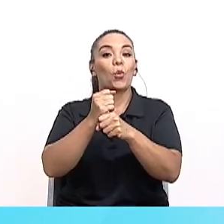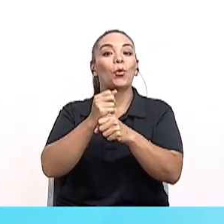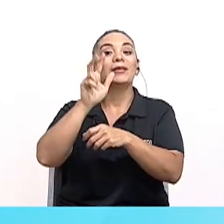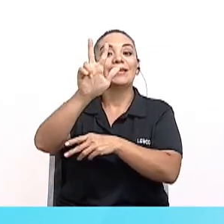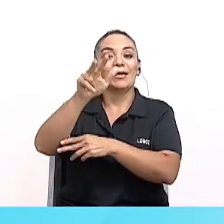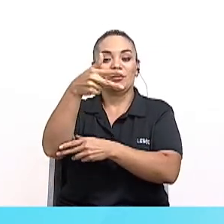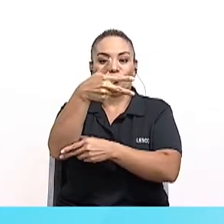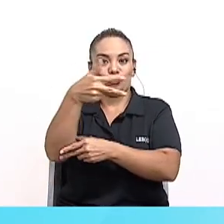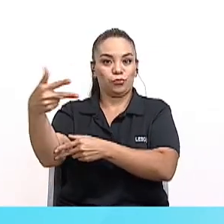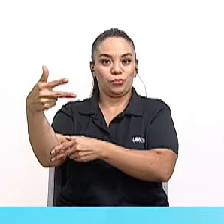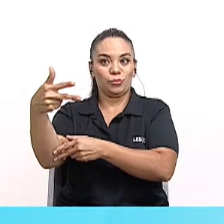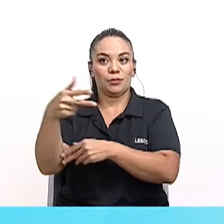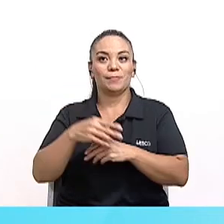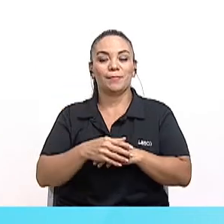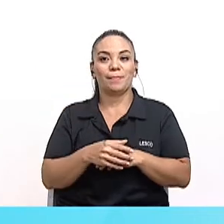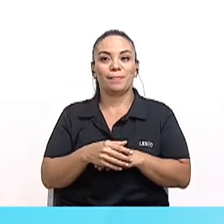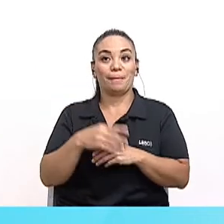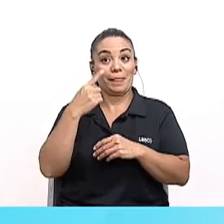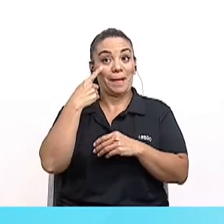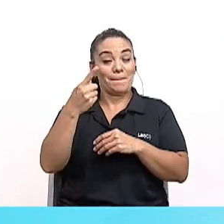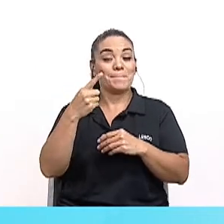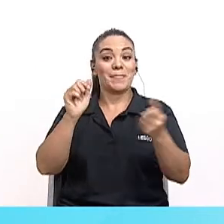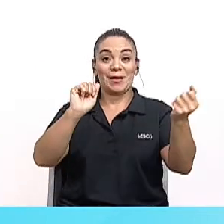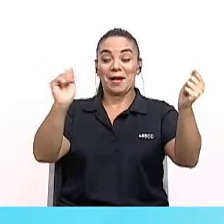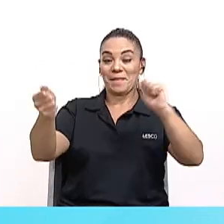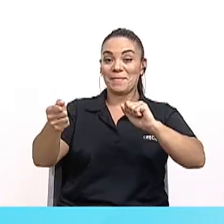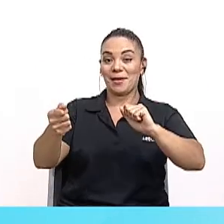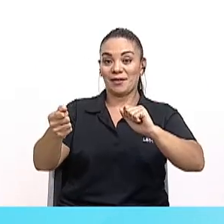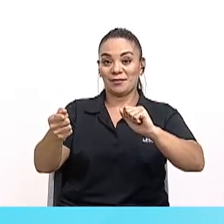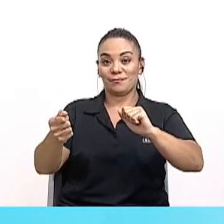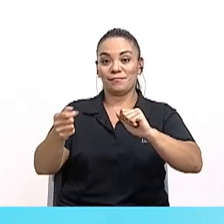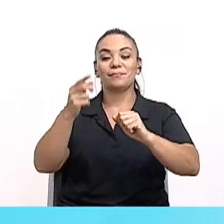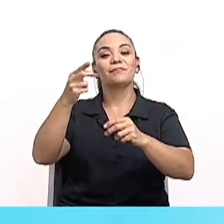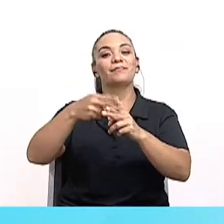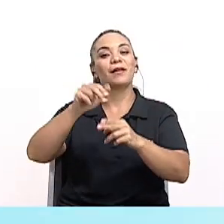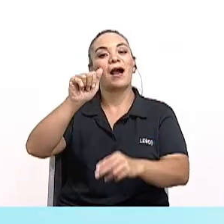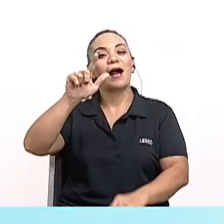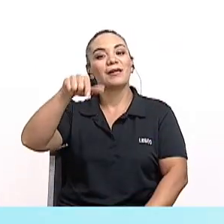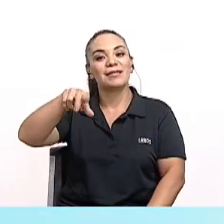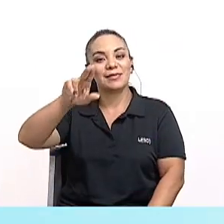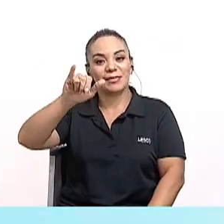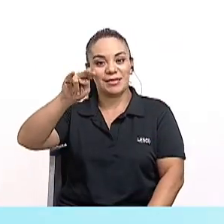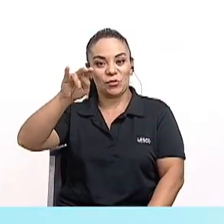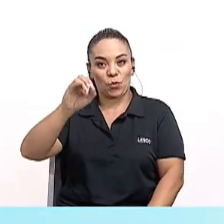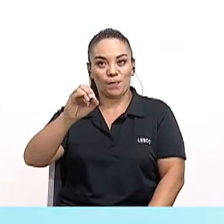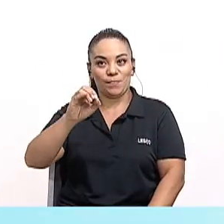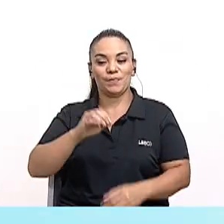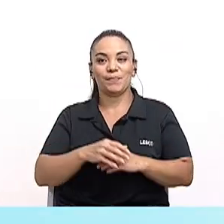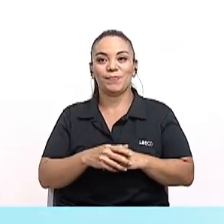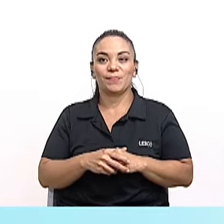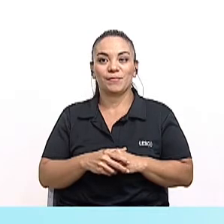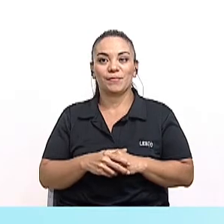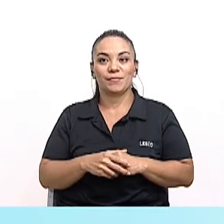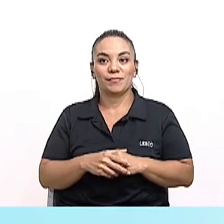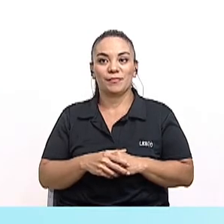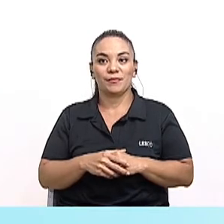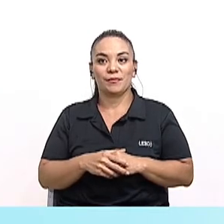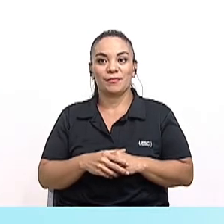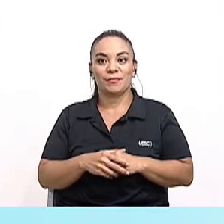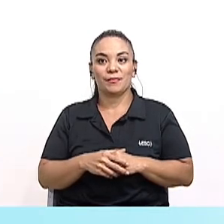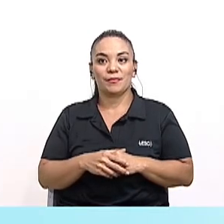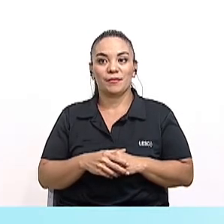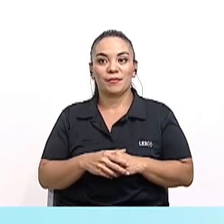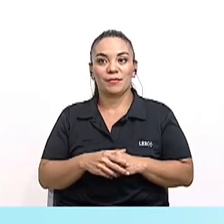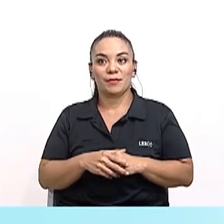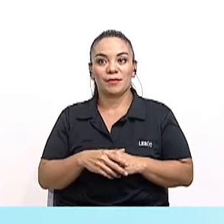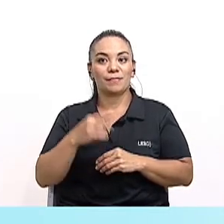enlace, la geometría cambia y este sería el alquino. Entonces, vamos a ver esta imagen acá,